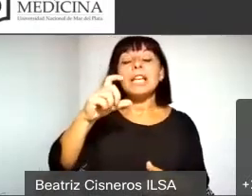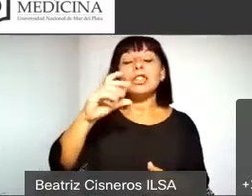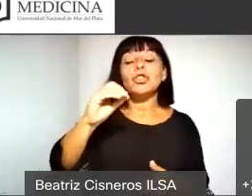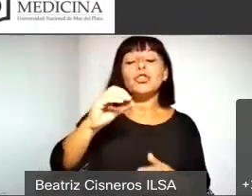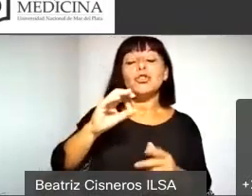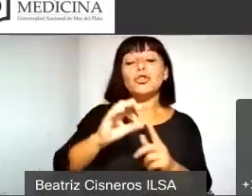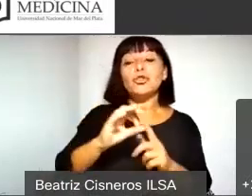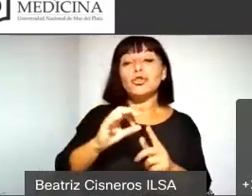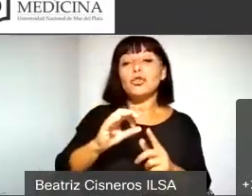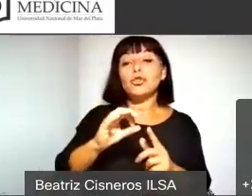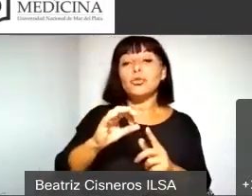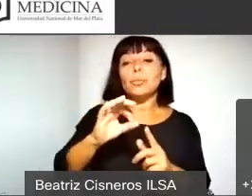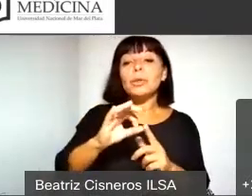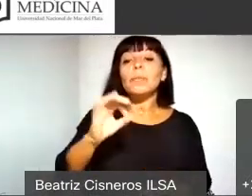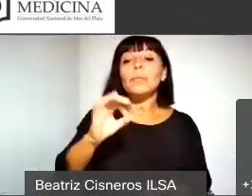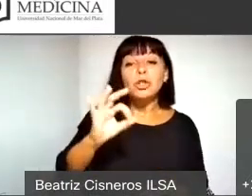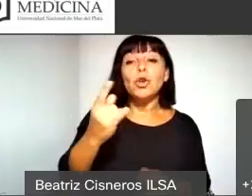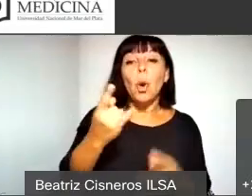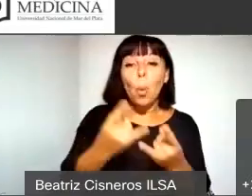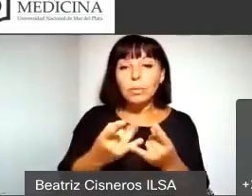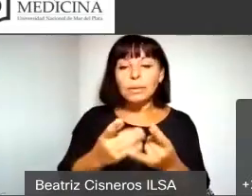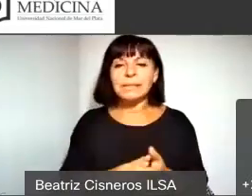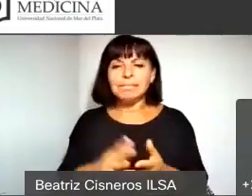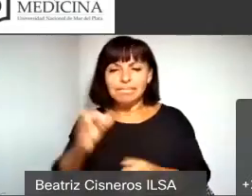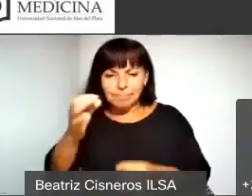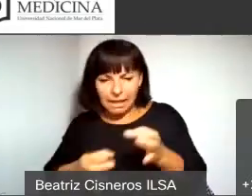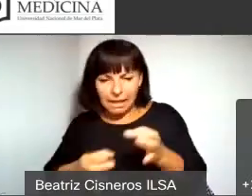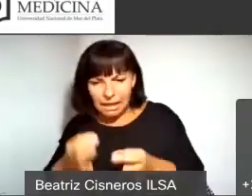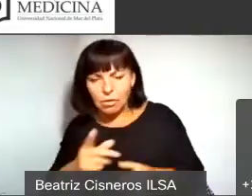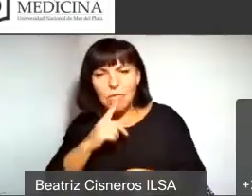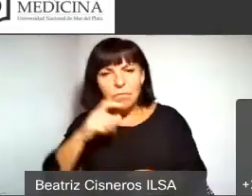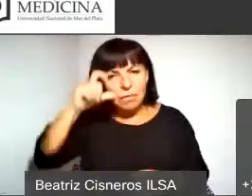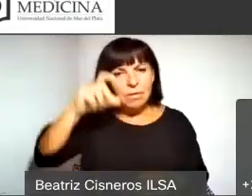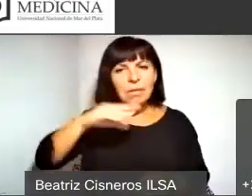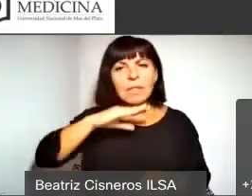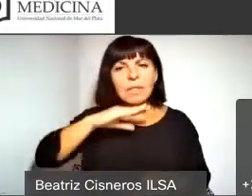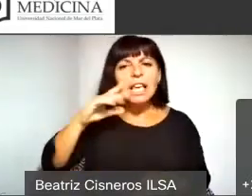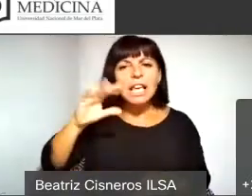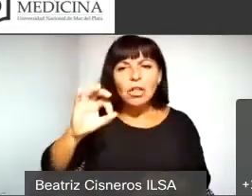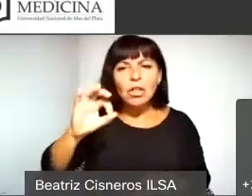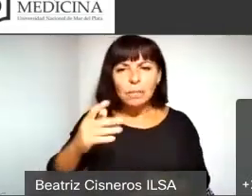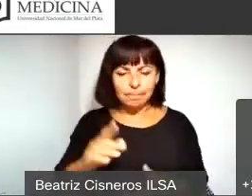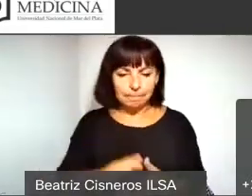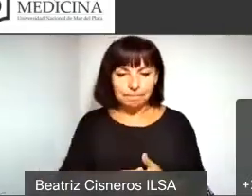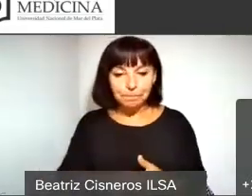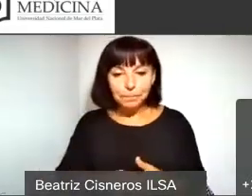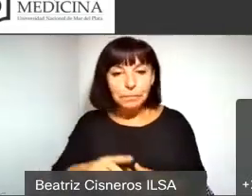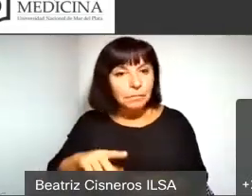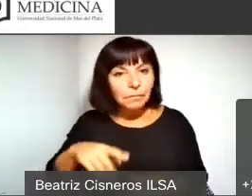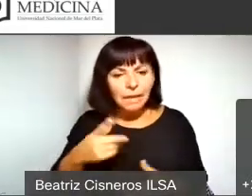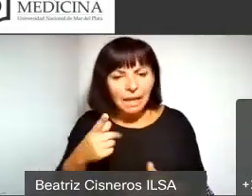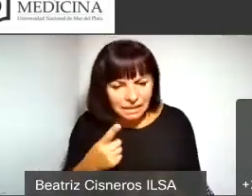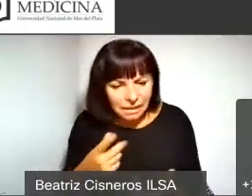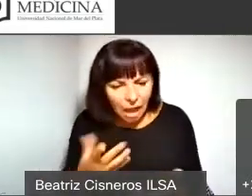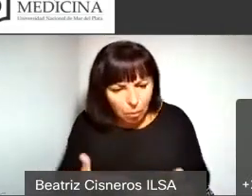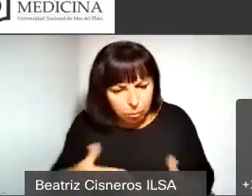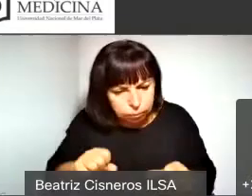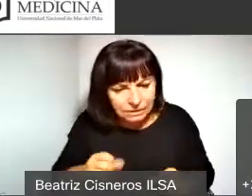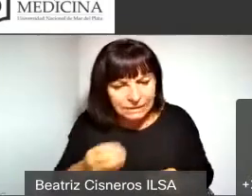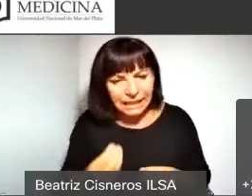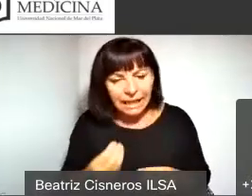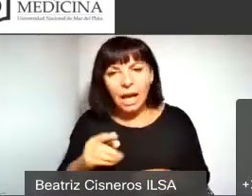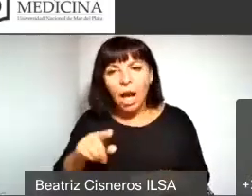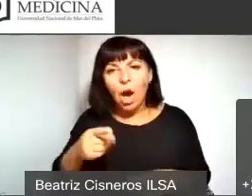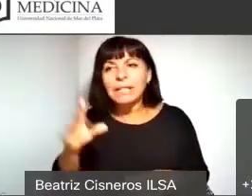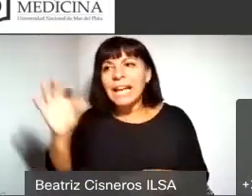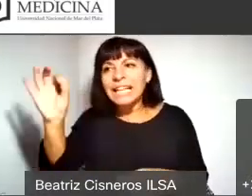numerosos tejidos diversos era que toda célula derivaba de otra célula, lo que en